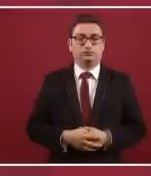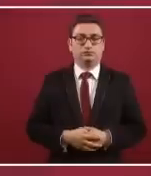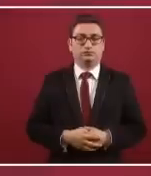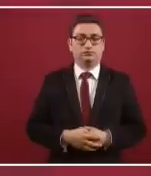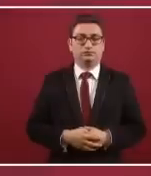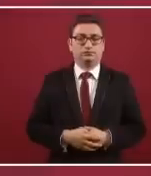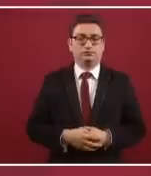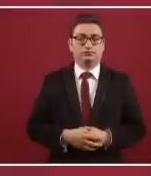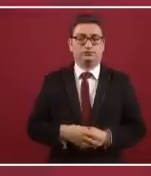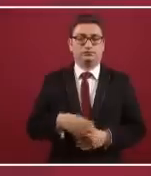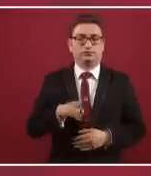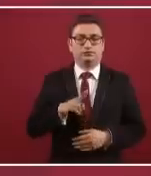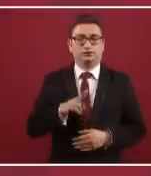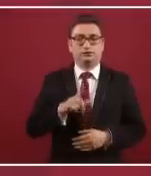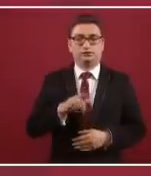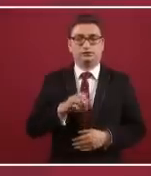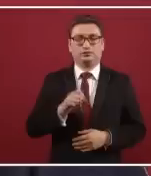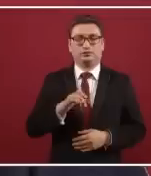Ulises Ruiz.